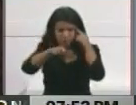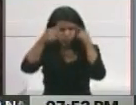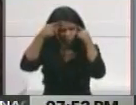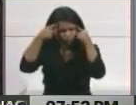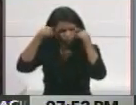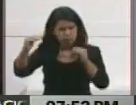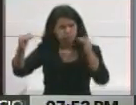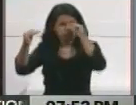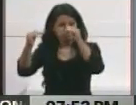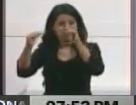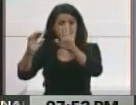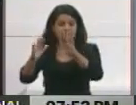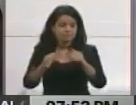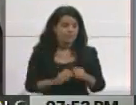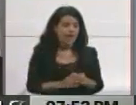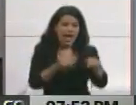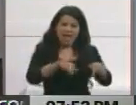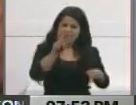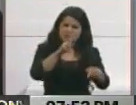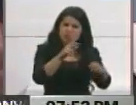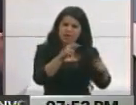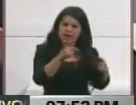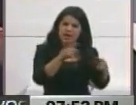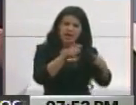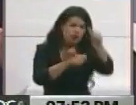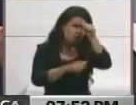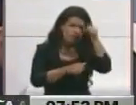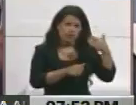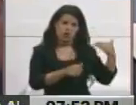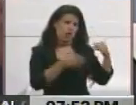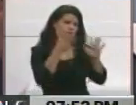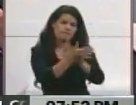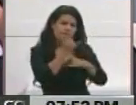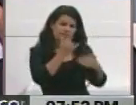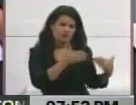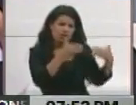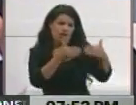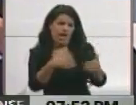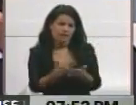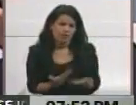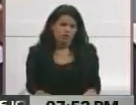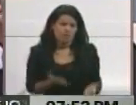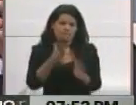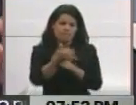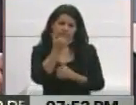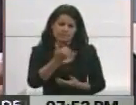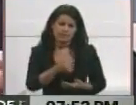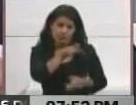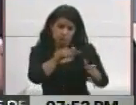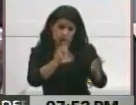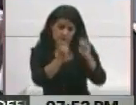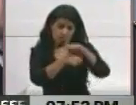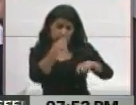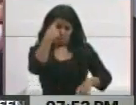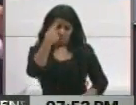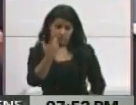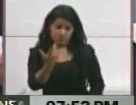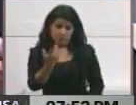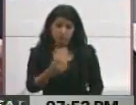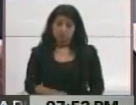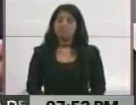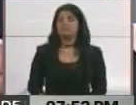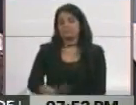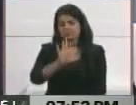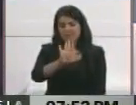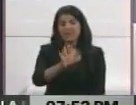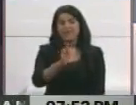pasar también jurídicamente hablando domingo claro el domingo ocurrió un hecho insólito eh una asamblea que se ha declarado en